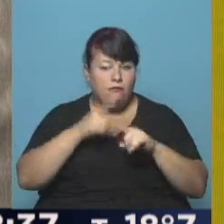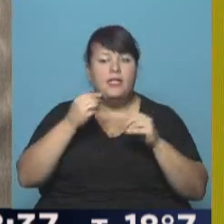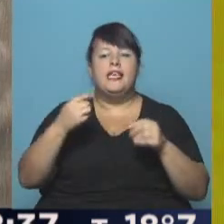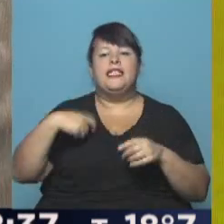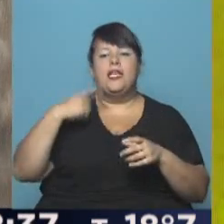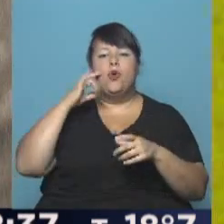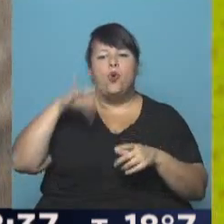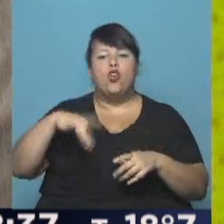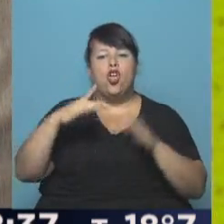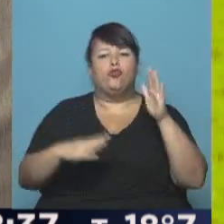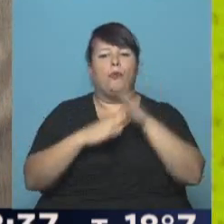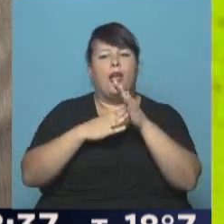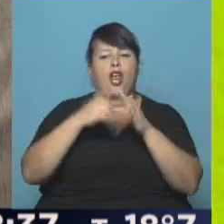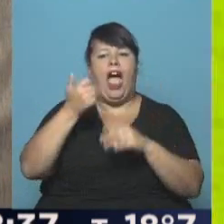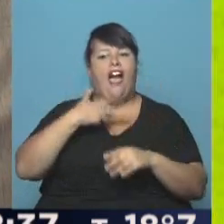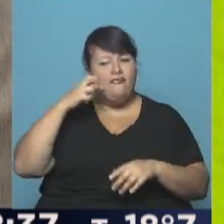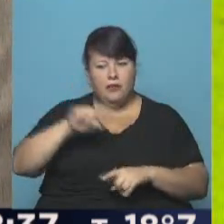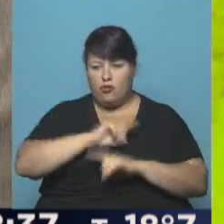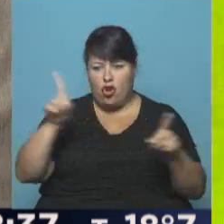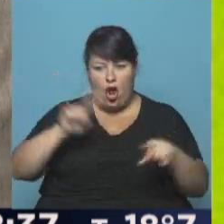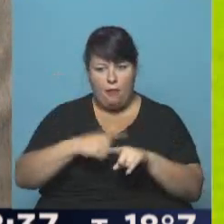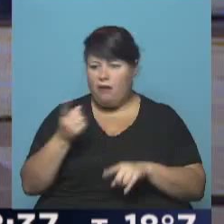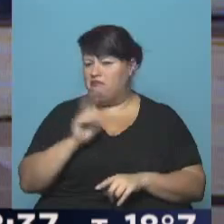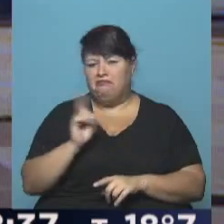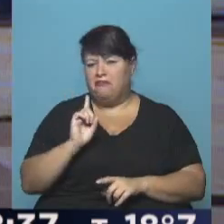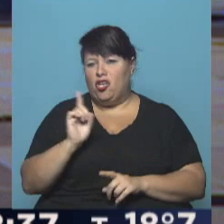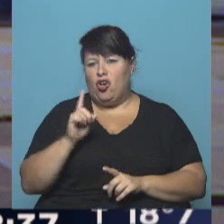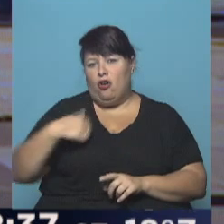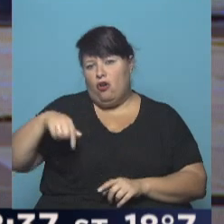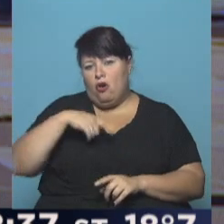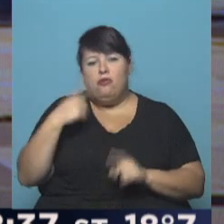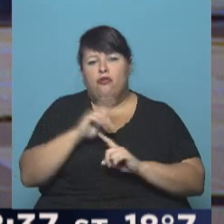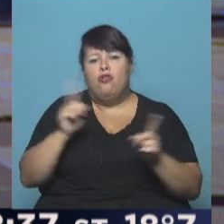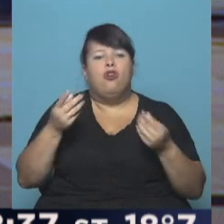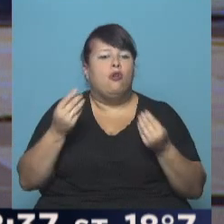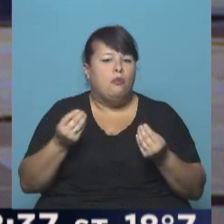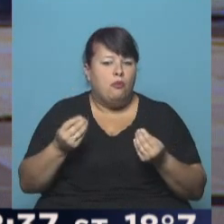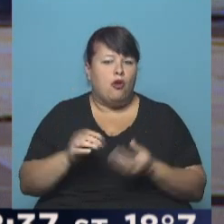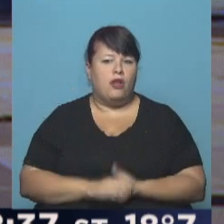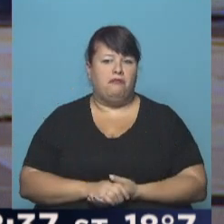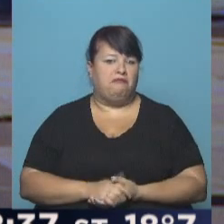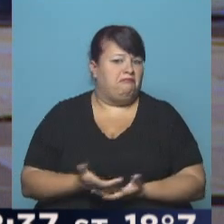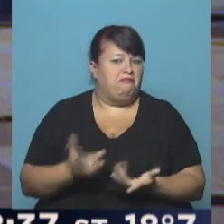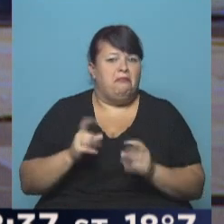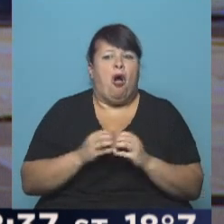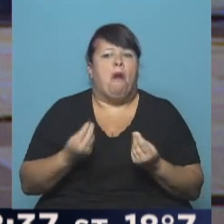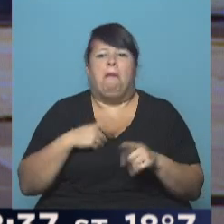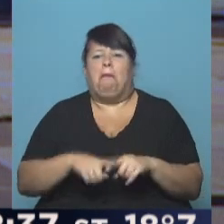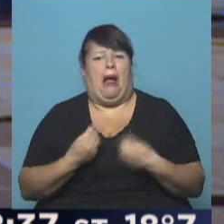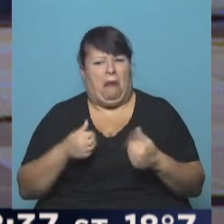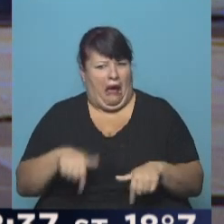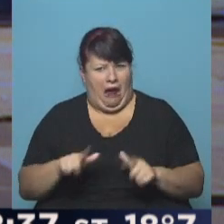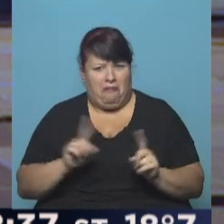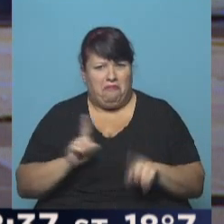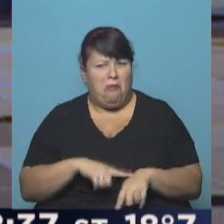gremio de la unión superior de la afip no adhirió al paro no venimos particularmente porque no hay motivos para un paro en este